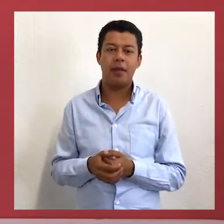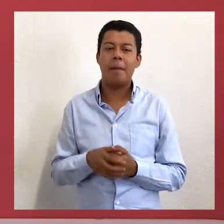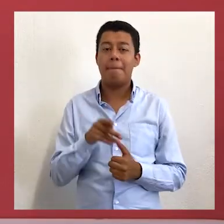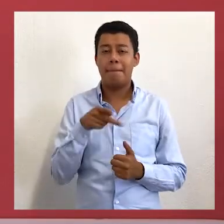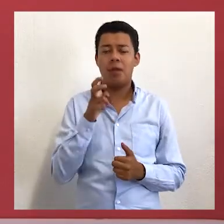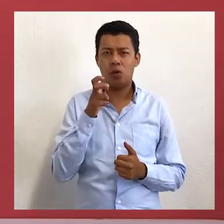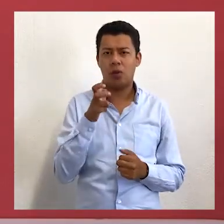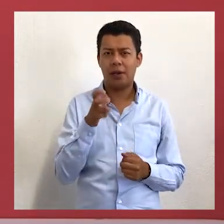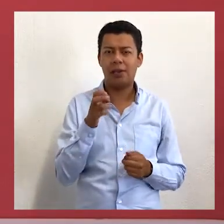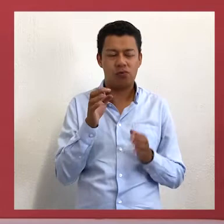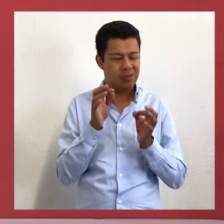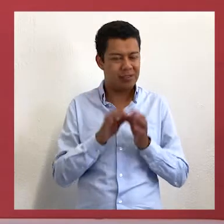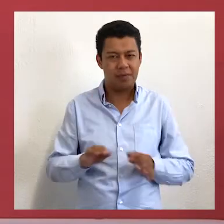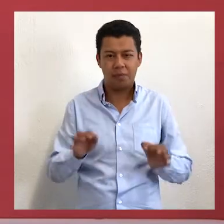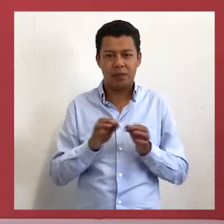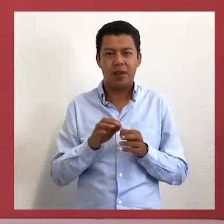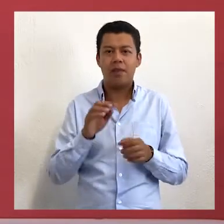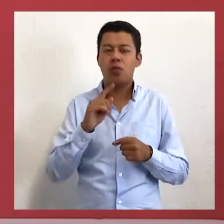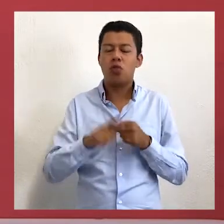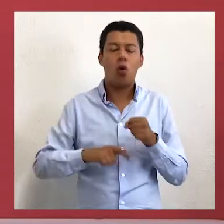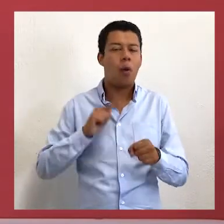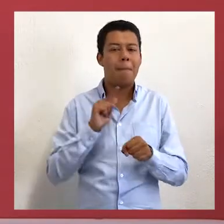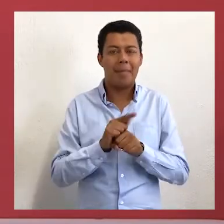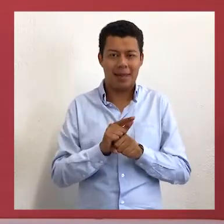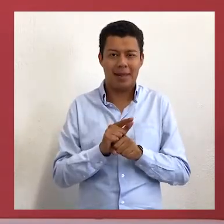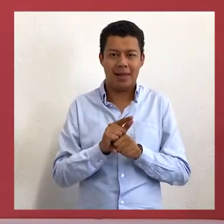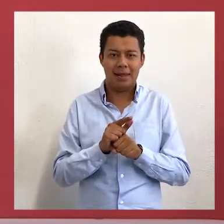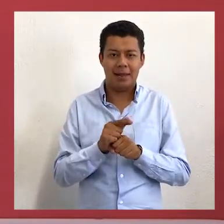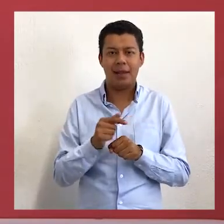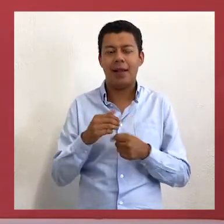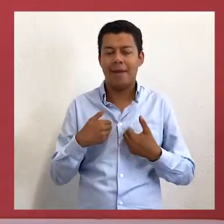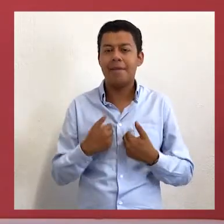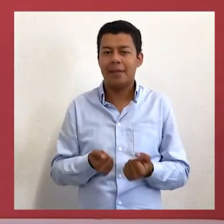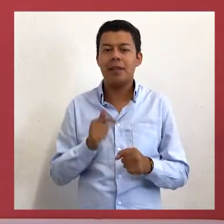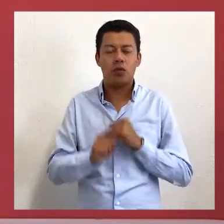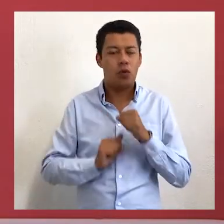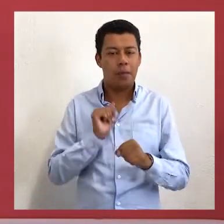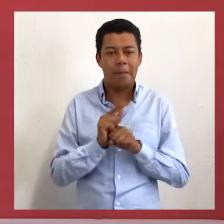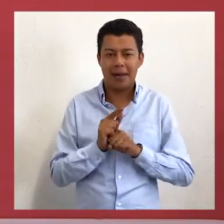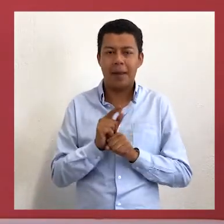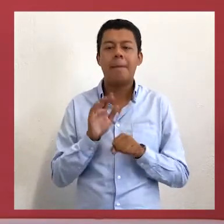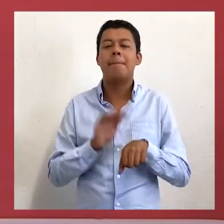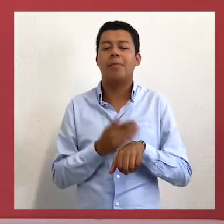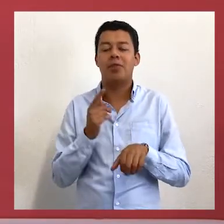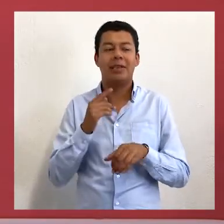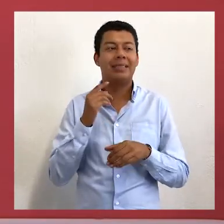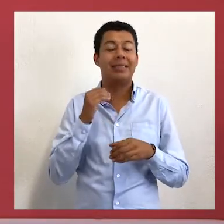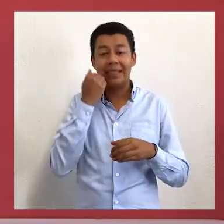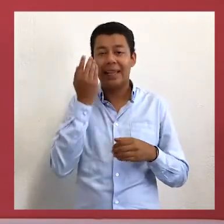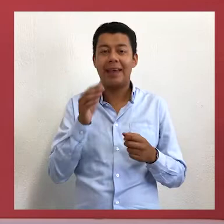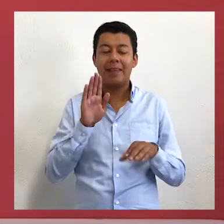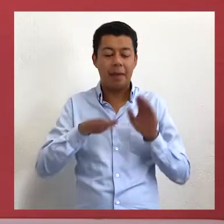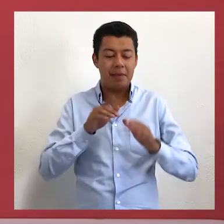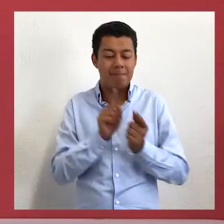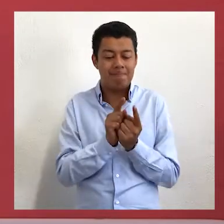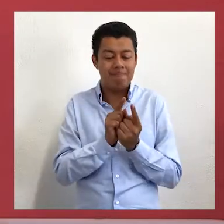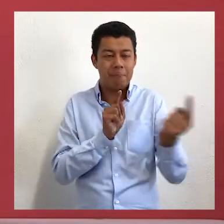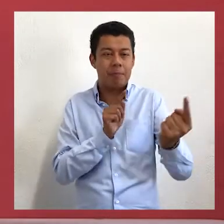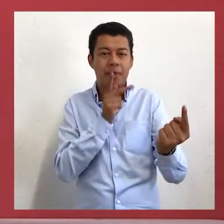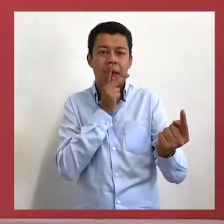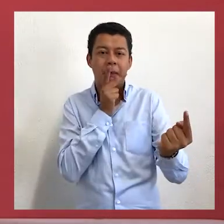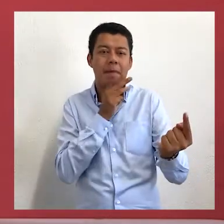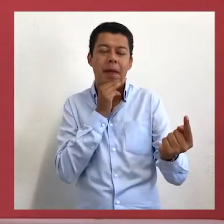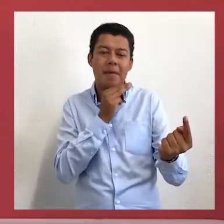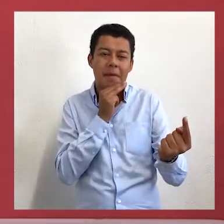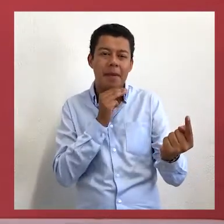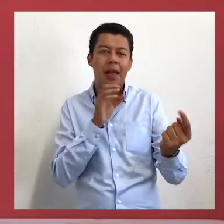una característica normal del adolescente, que se intente alejar, que se intente separar de mamá o de papá o de esas